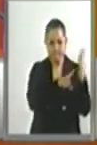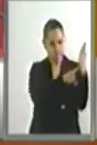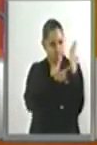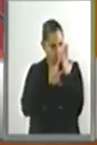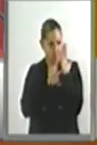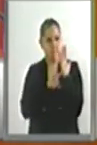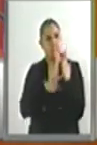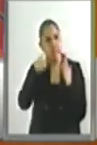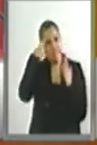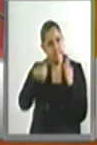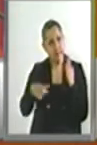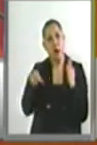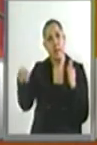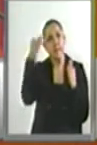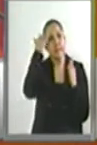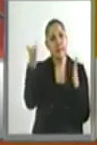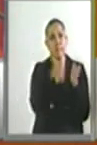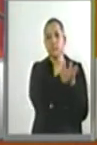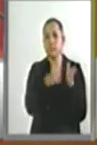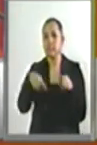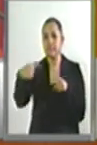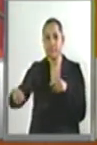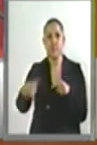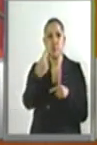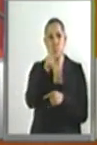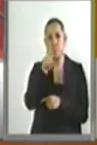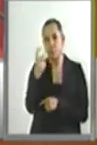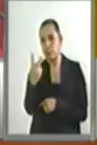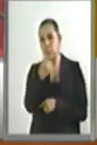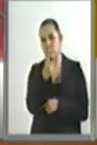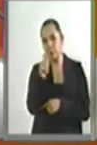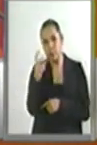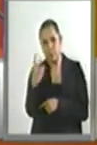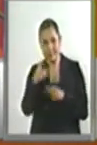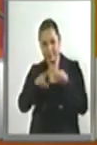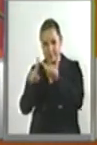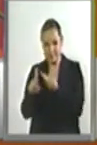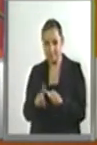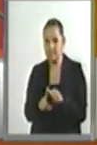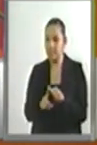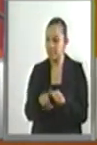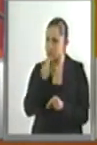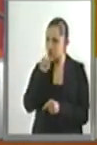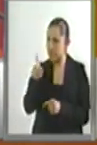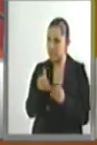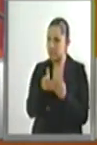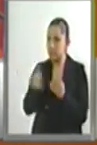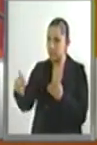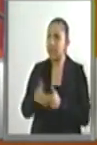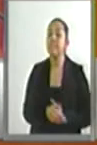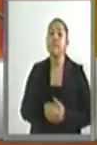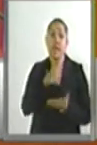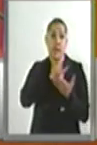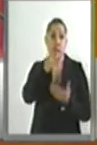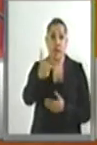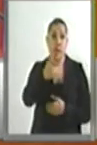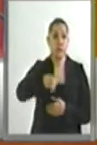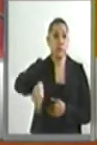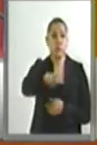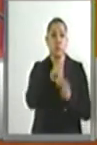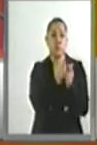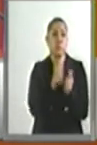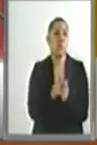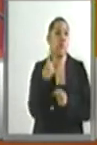etapas. Agradezco a los diputados de las diferentes fracciones parlamentarias y a los